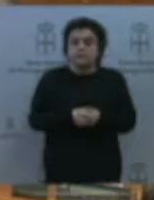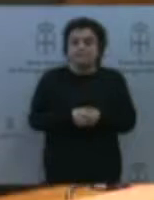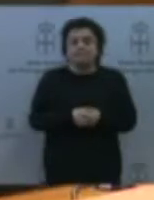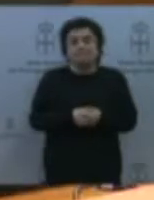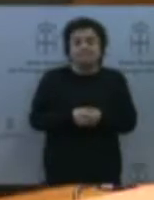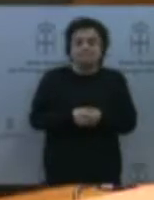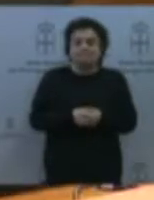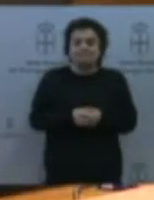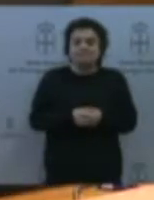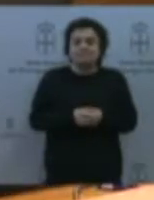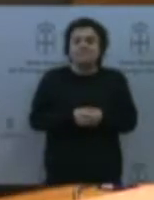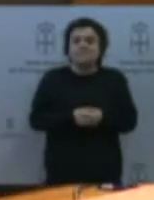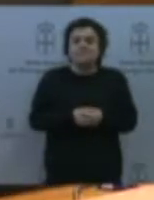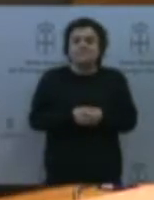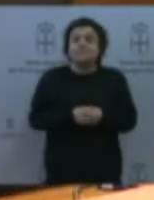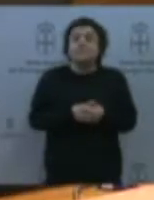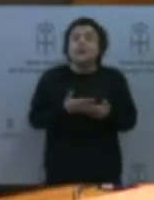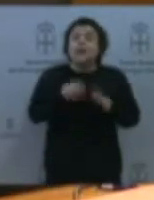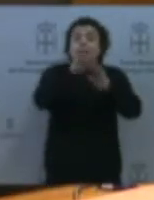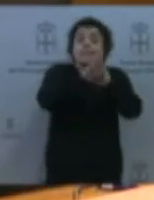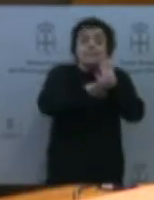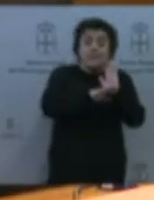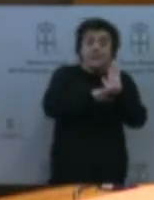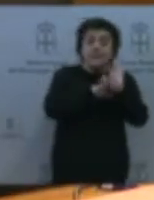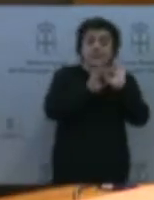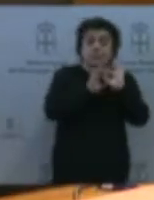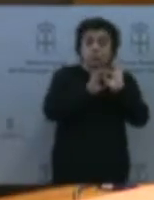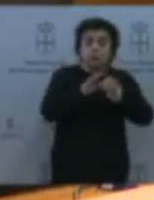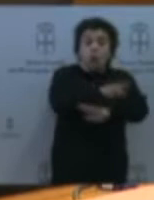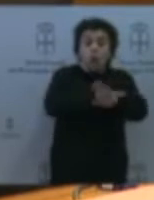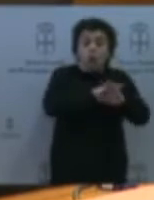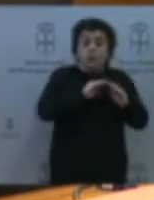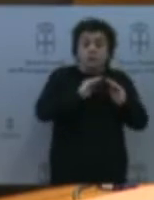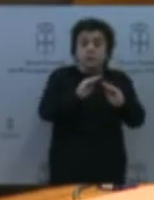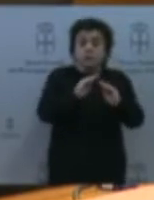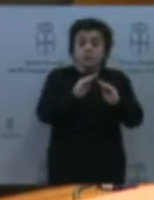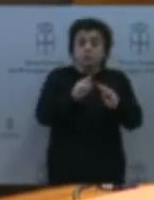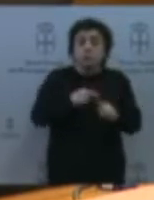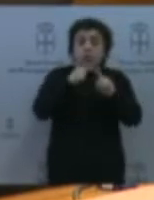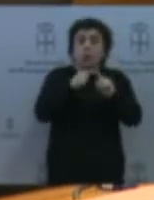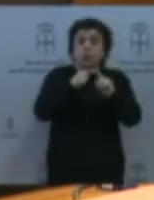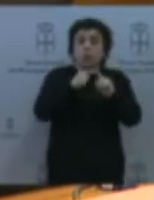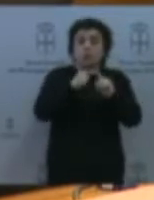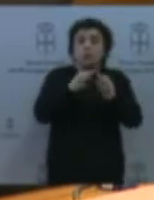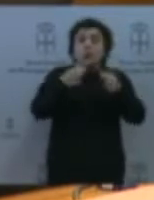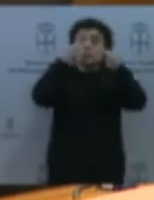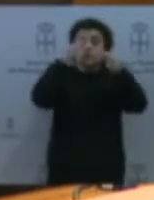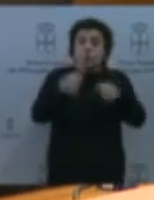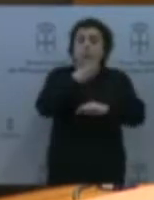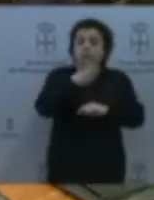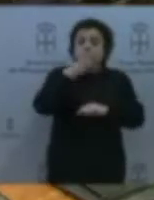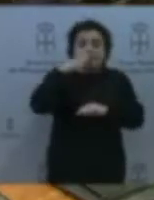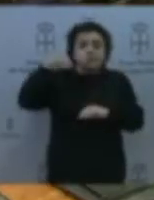¿Qué medidas pretende adoptar esta administración para garantizar que el empleo que crea Amazon sea de calidad y permanente y no tenga impactos negativos en el pequeño